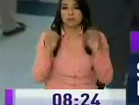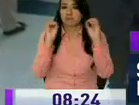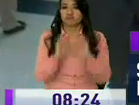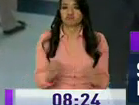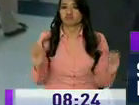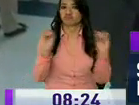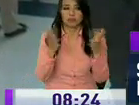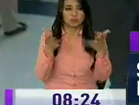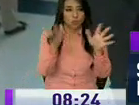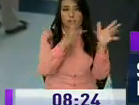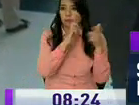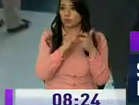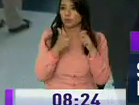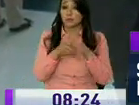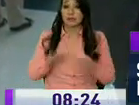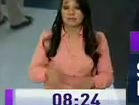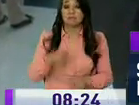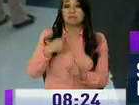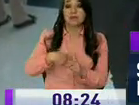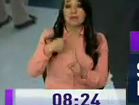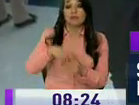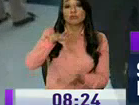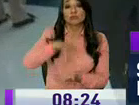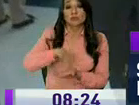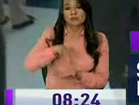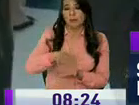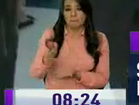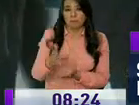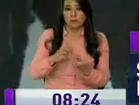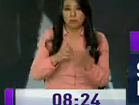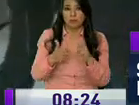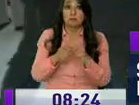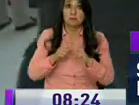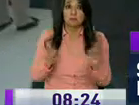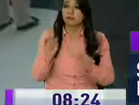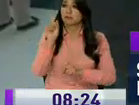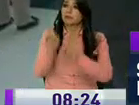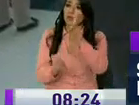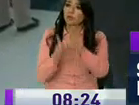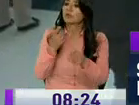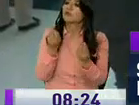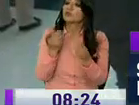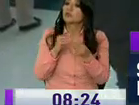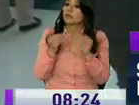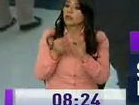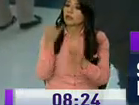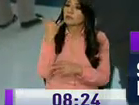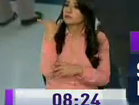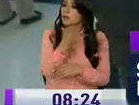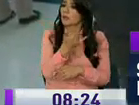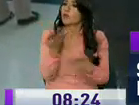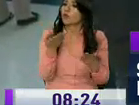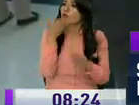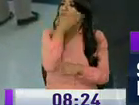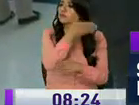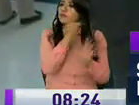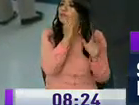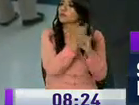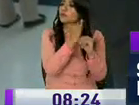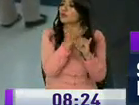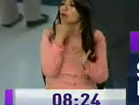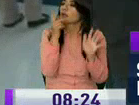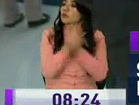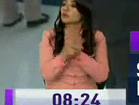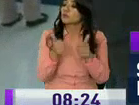corroborado que no, al menos en el mercado central. Es importante también preguntarle a qué números o a qué entidad deben acercarse la ciudadanía si tienen algún tipo